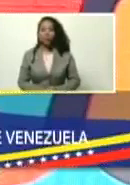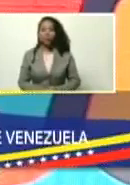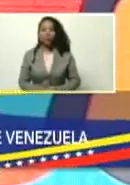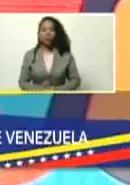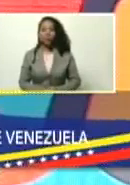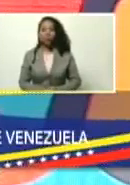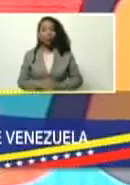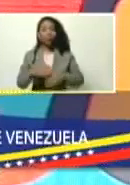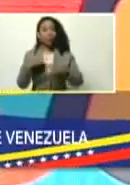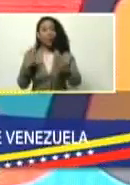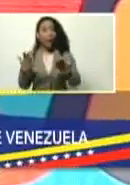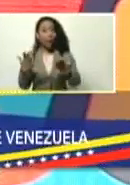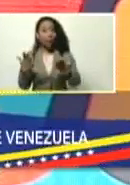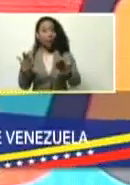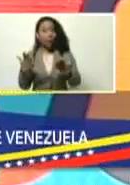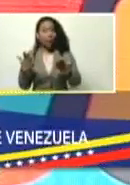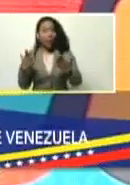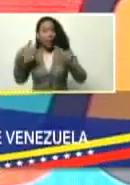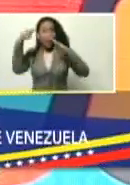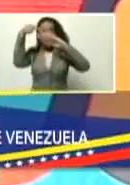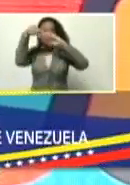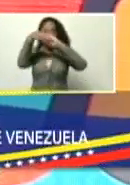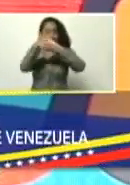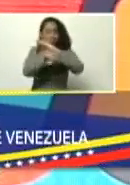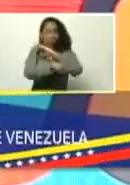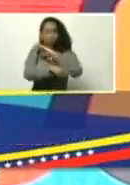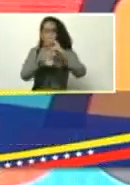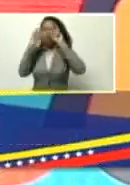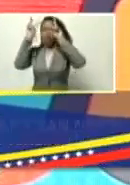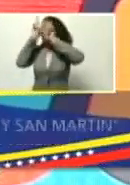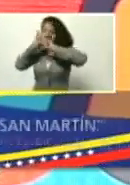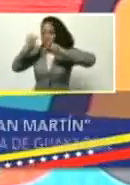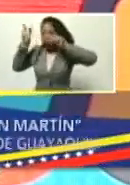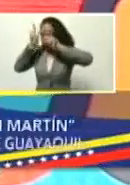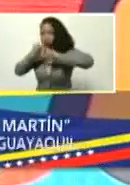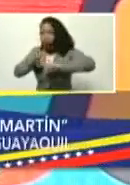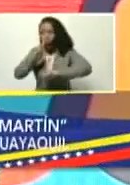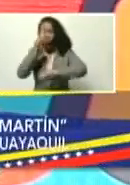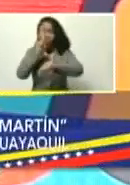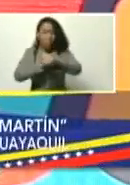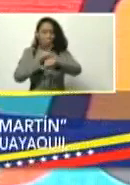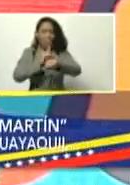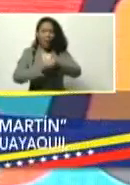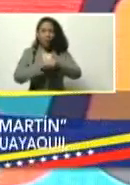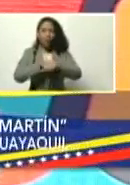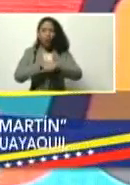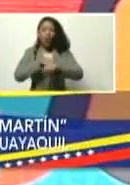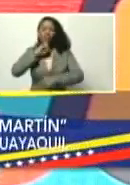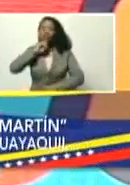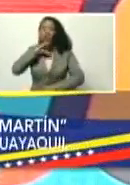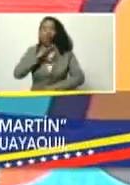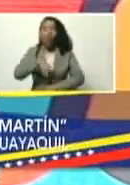que ha hurgado en la profundidad de un momento histórico único,